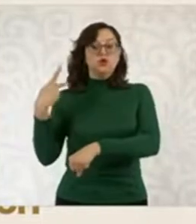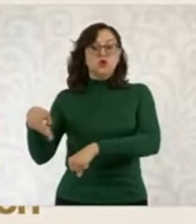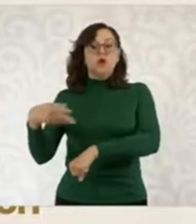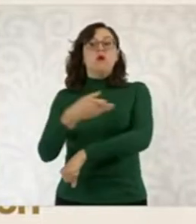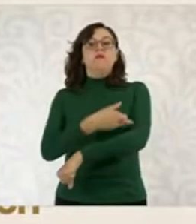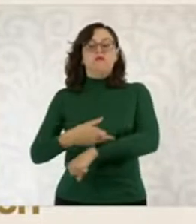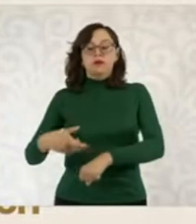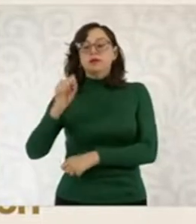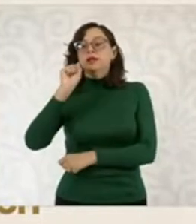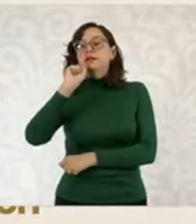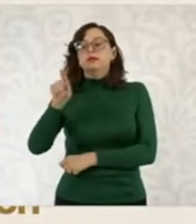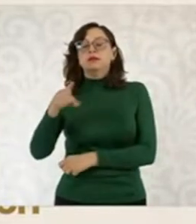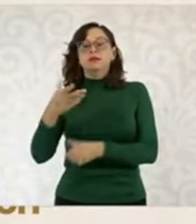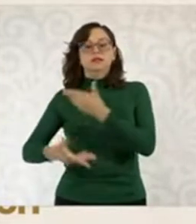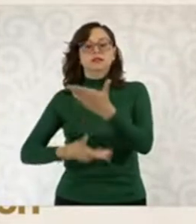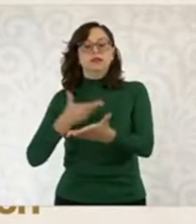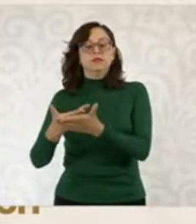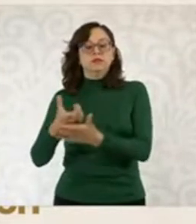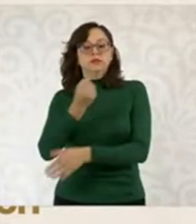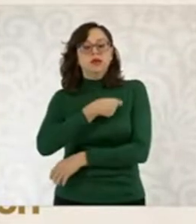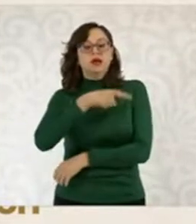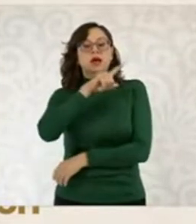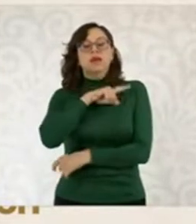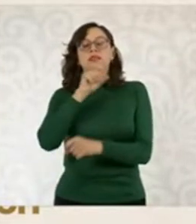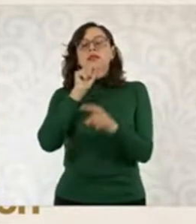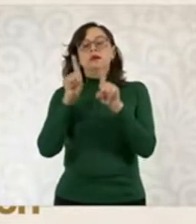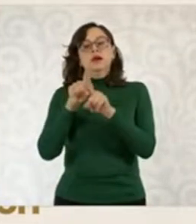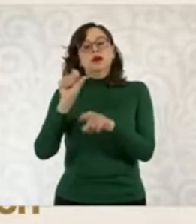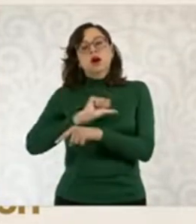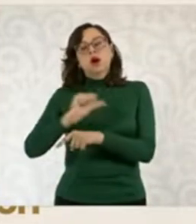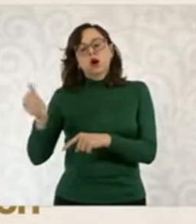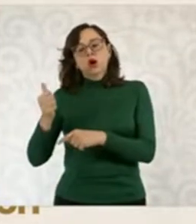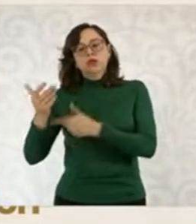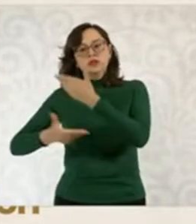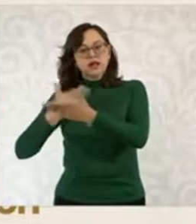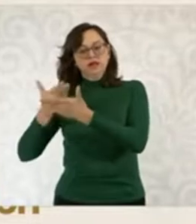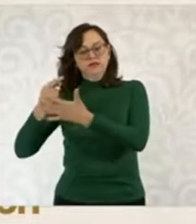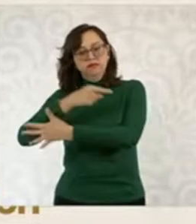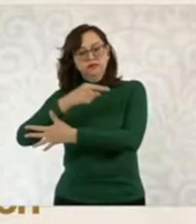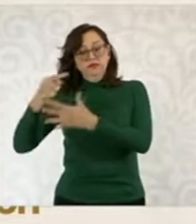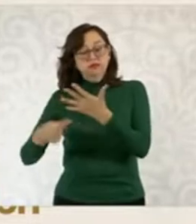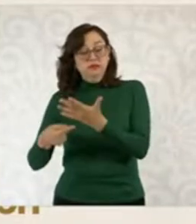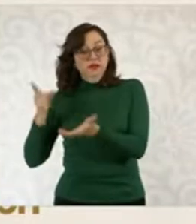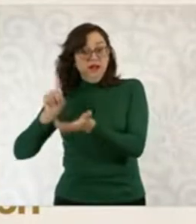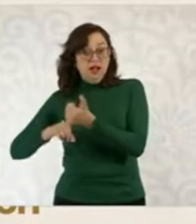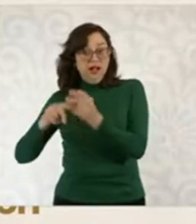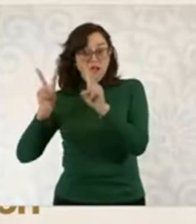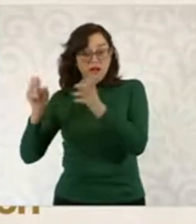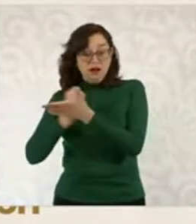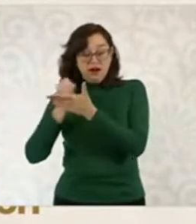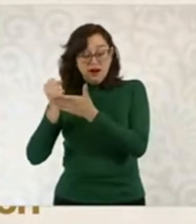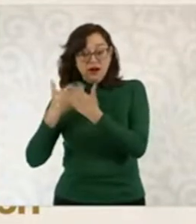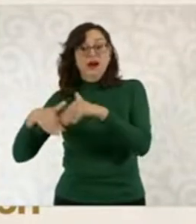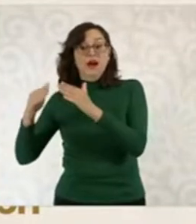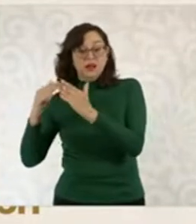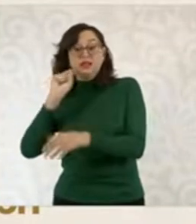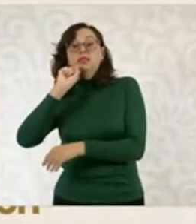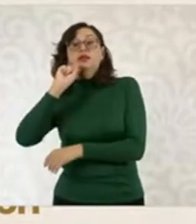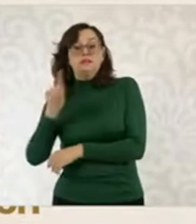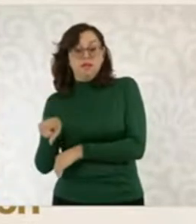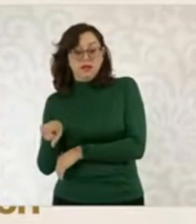cobertura de atención médica, sino los otros seguros, incluida la vivienda. Entonces, la verdad que sí es una